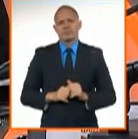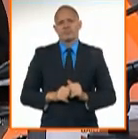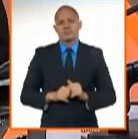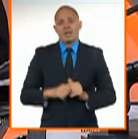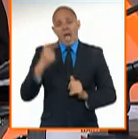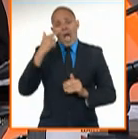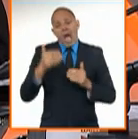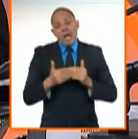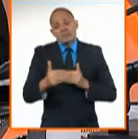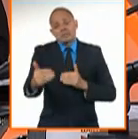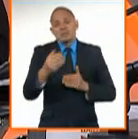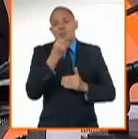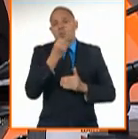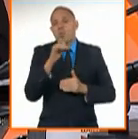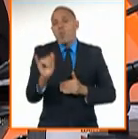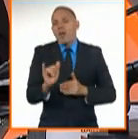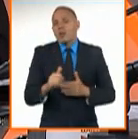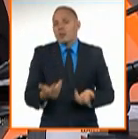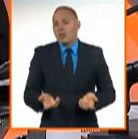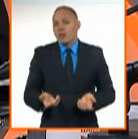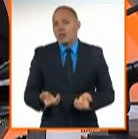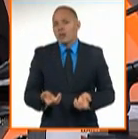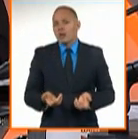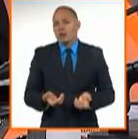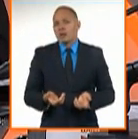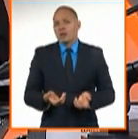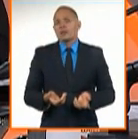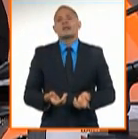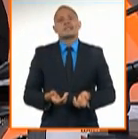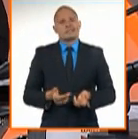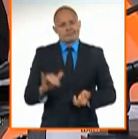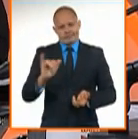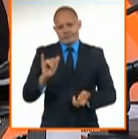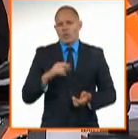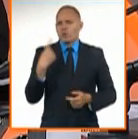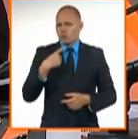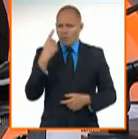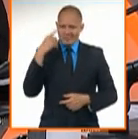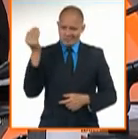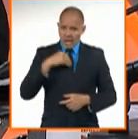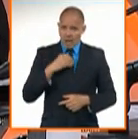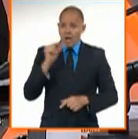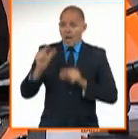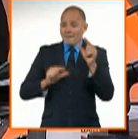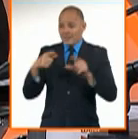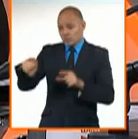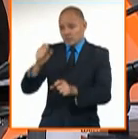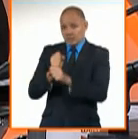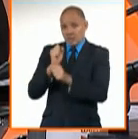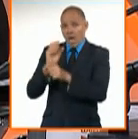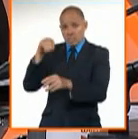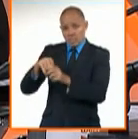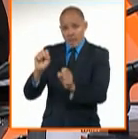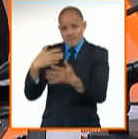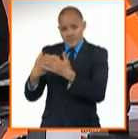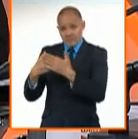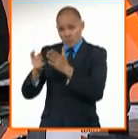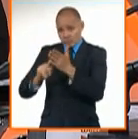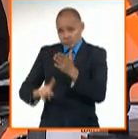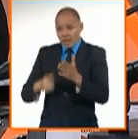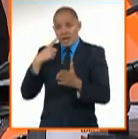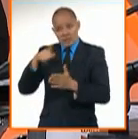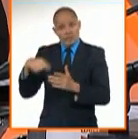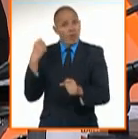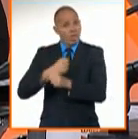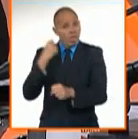supuesto también nuestro reconocimiento a esa entrega de todos los trabajadores del sistema eléctrico nacional que en mayor circunstancias tan complejas